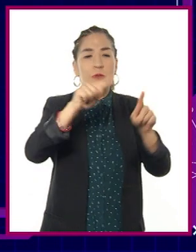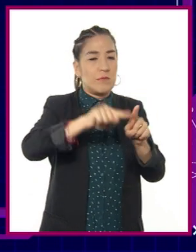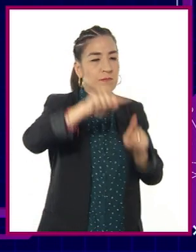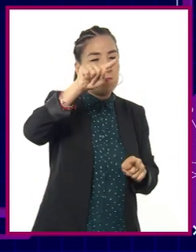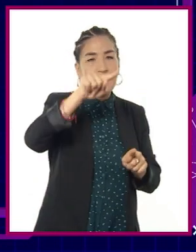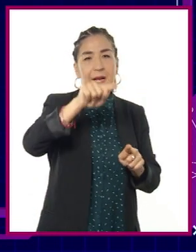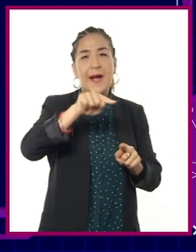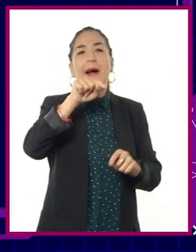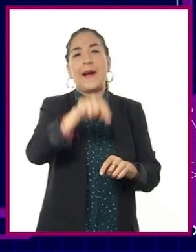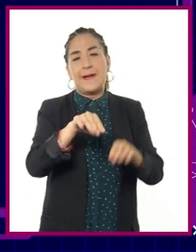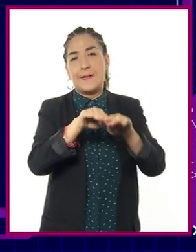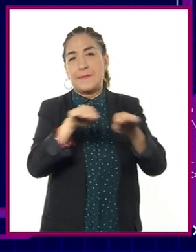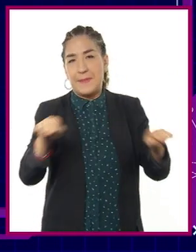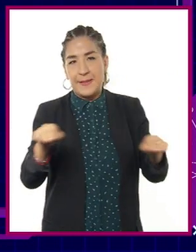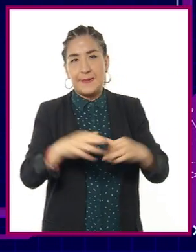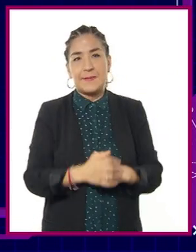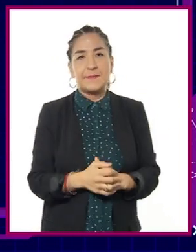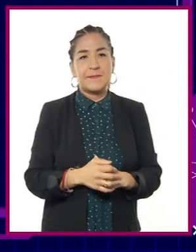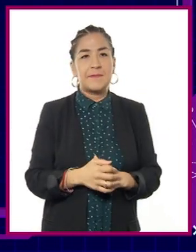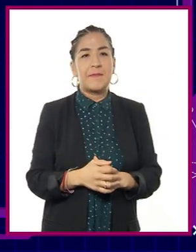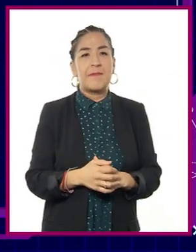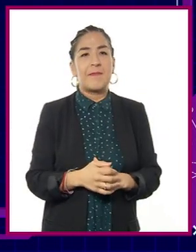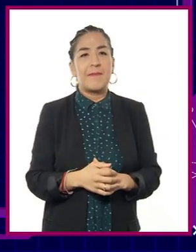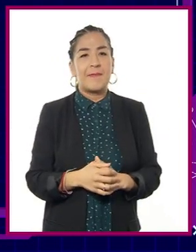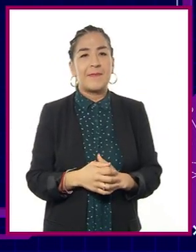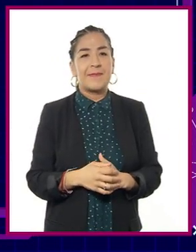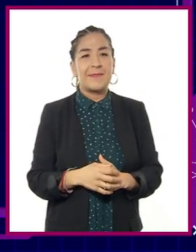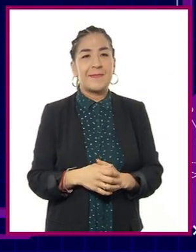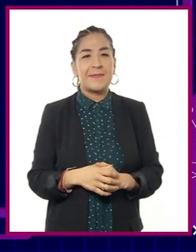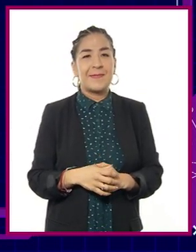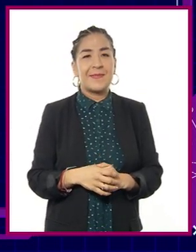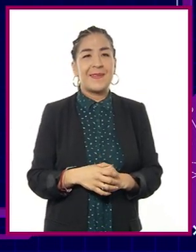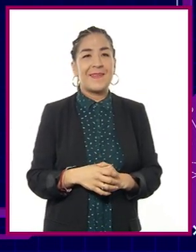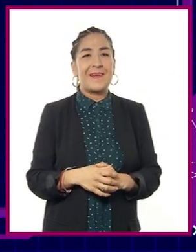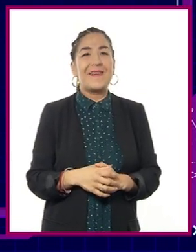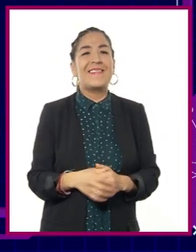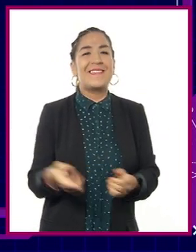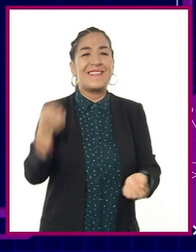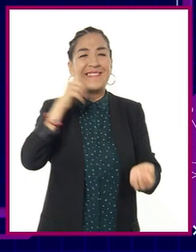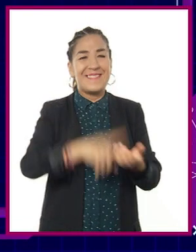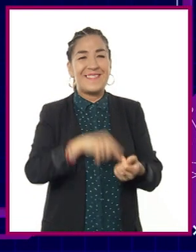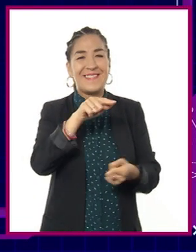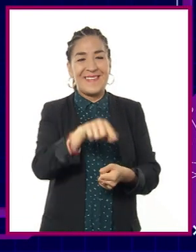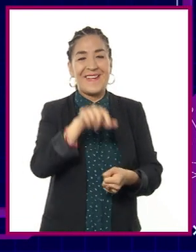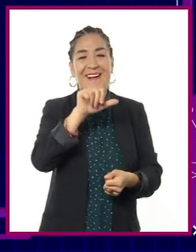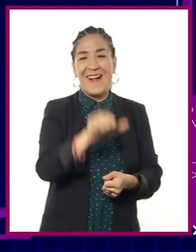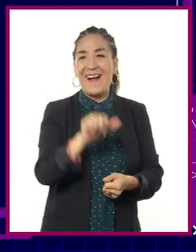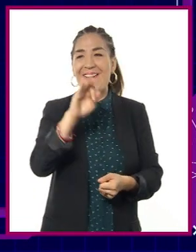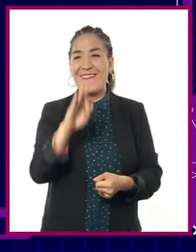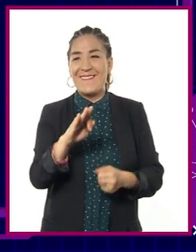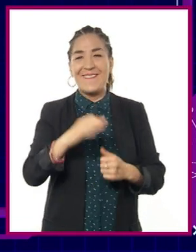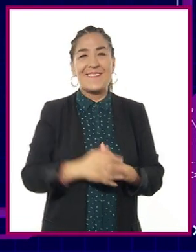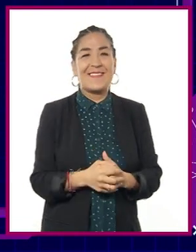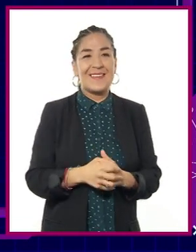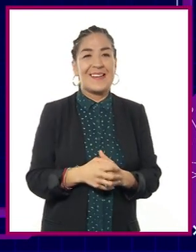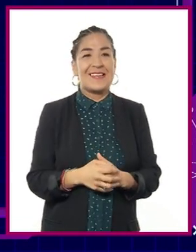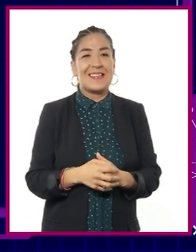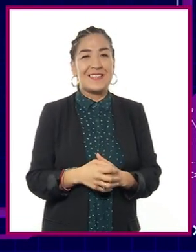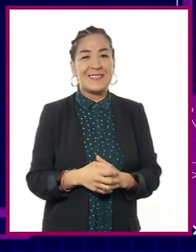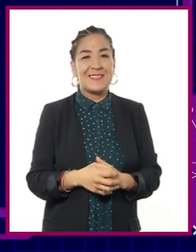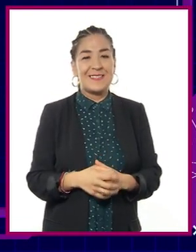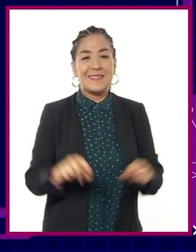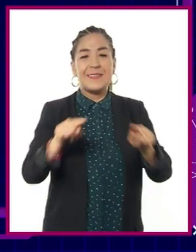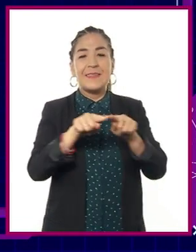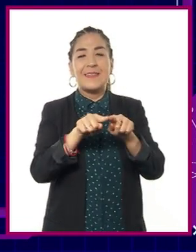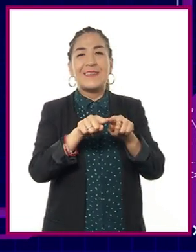de la circunferencia. Y el segmento AF, ¿qué